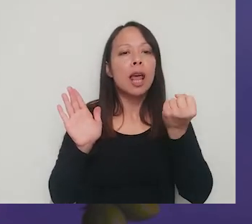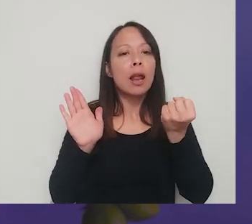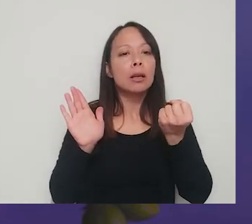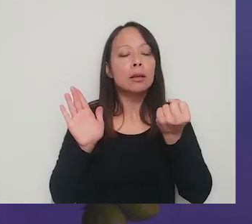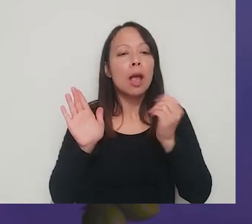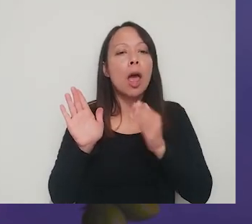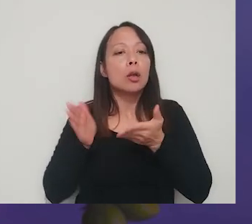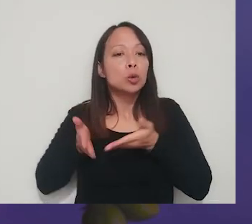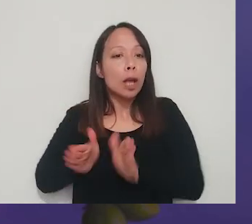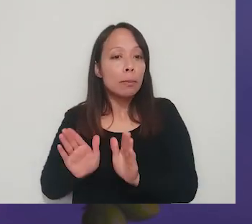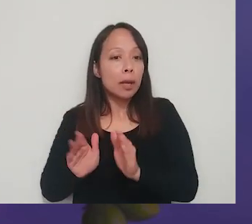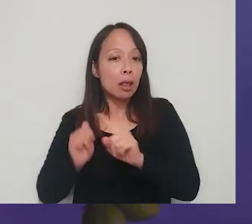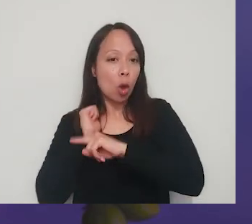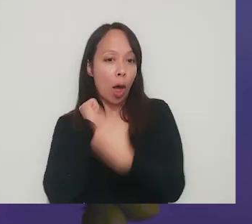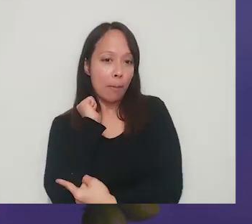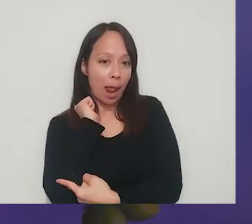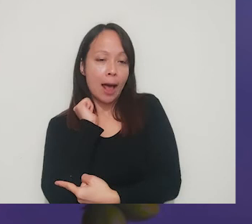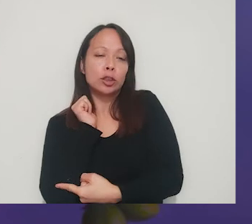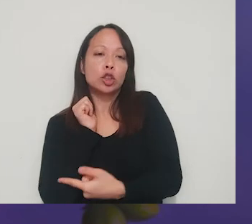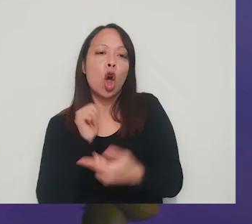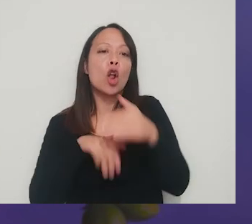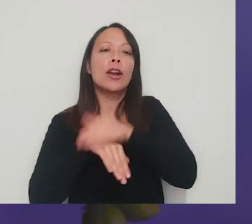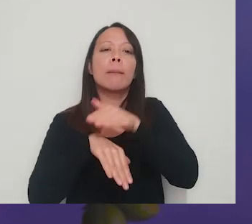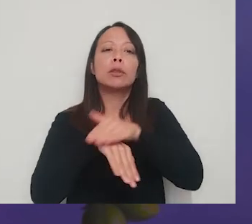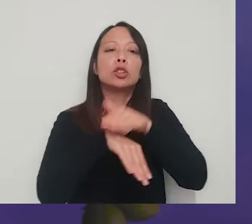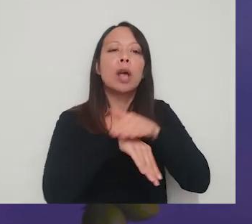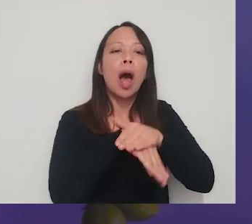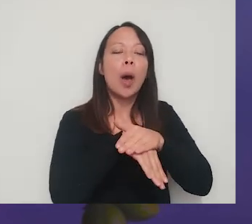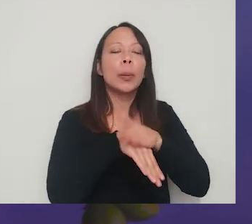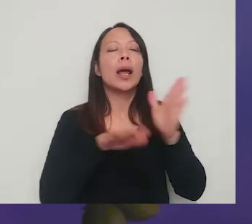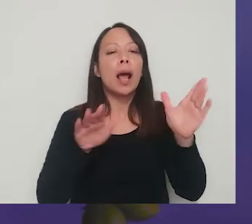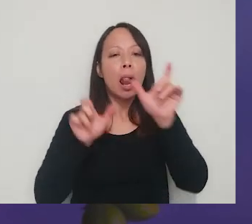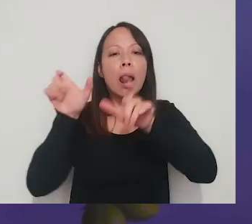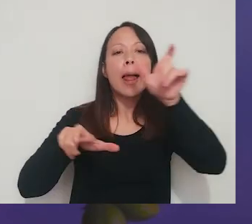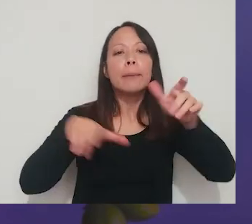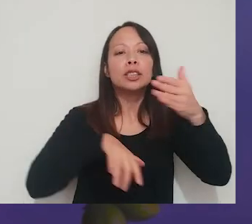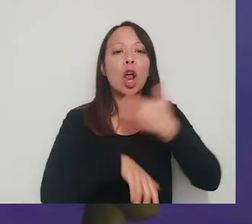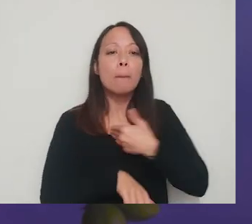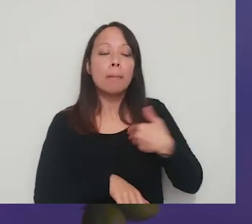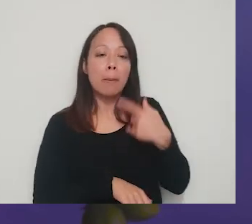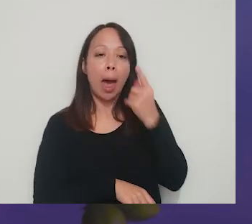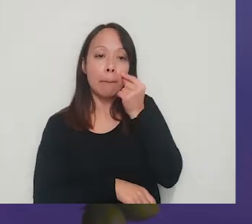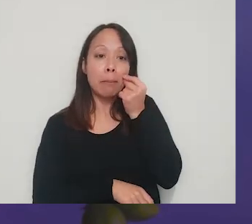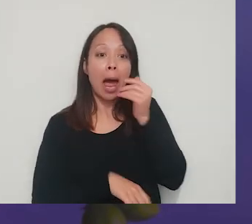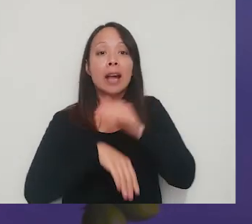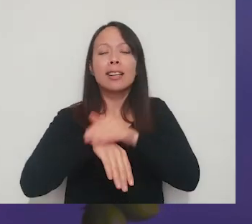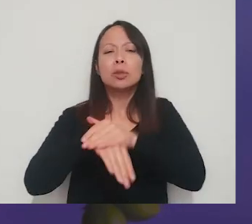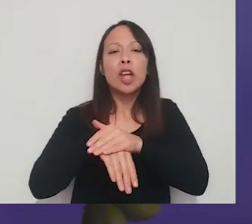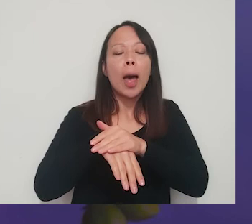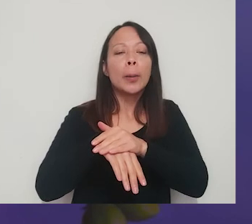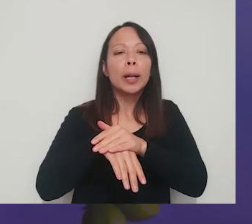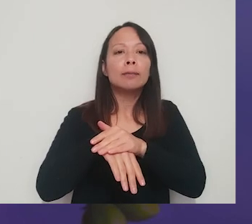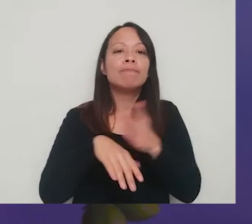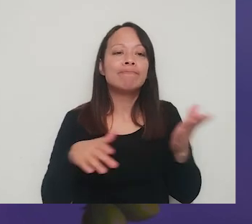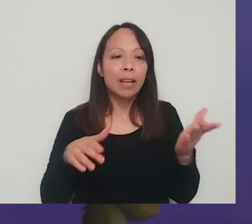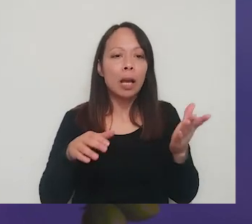el ejercicio de una procreación responsable. Básicamente lo que dice es cómo podemos exigir que las personas ejerzan una maternidad y una paternidad responsables si cuando